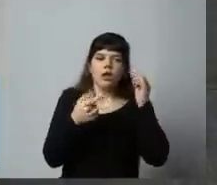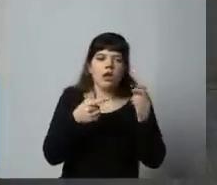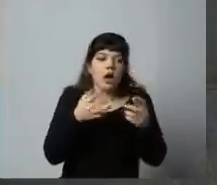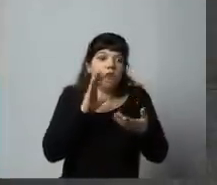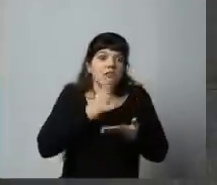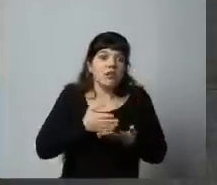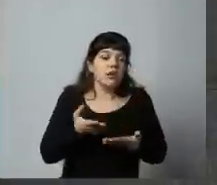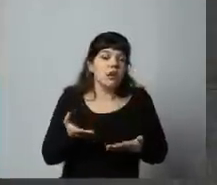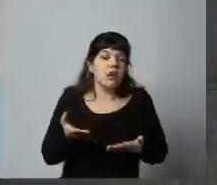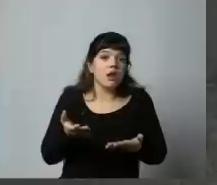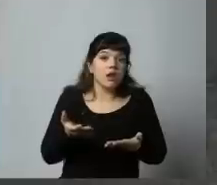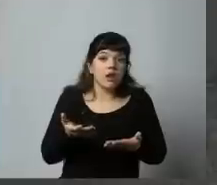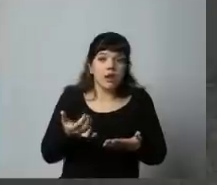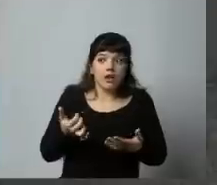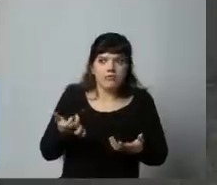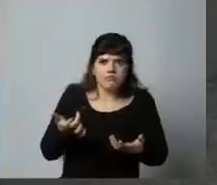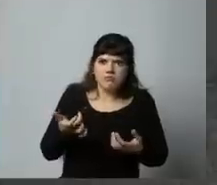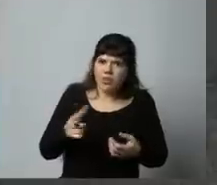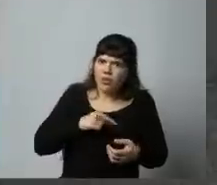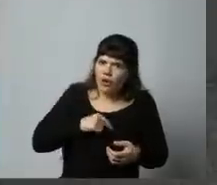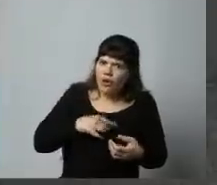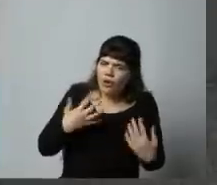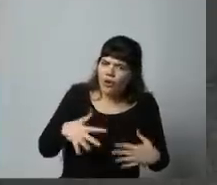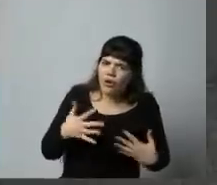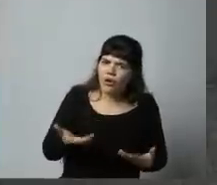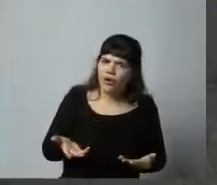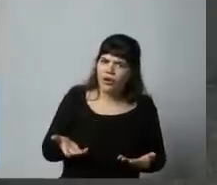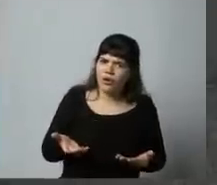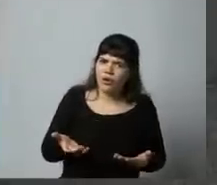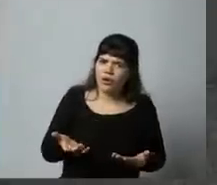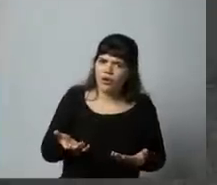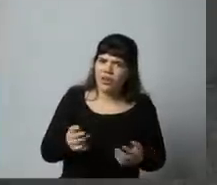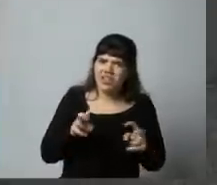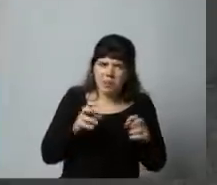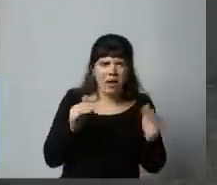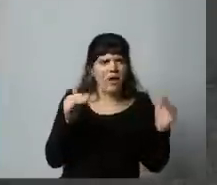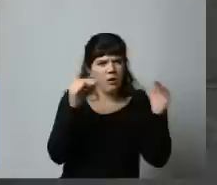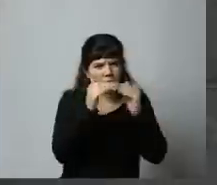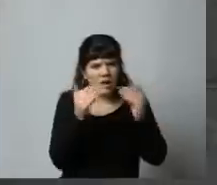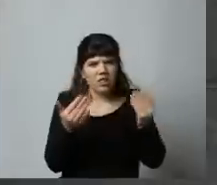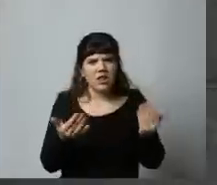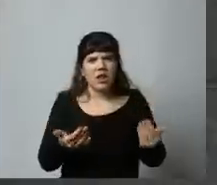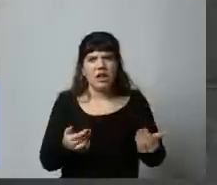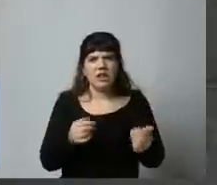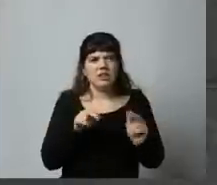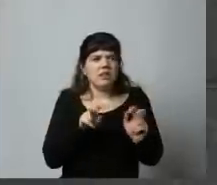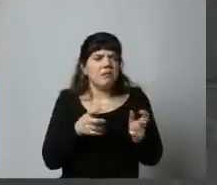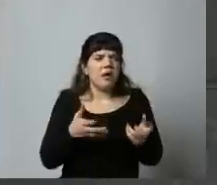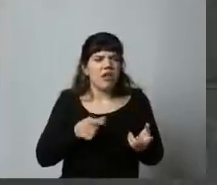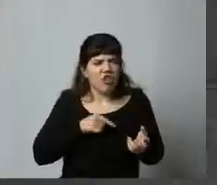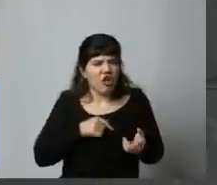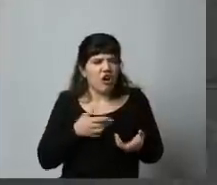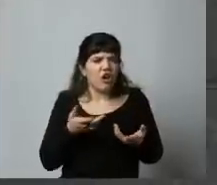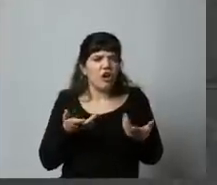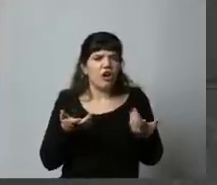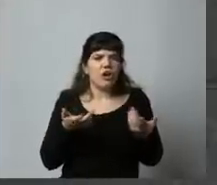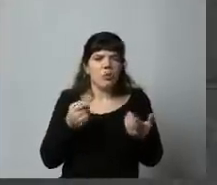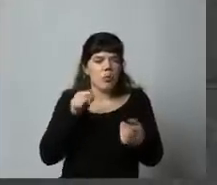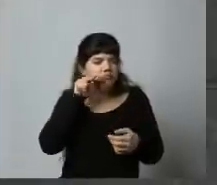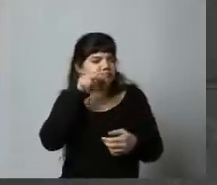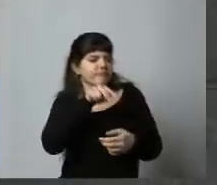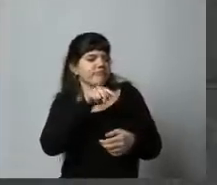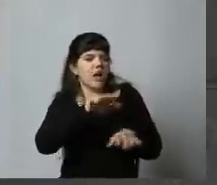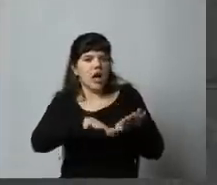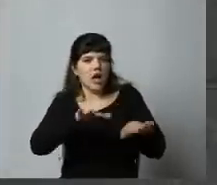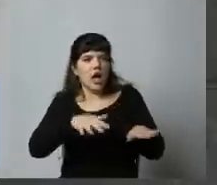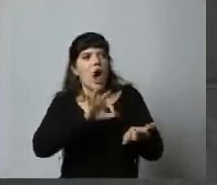termina lastimando mucho lastima en términos de igualdad lastima en términos de enjuiciamiento